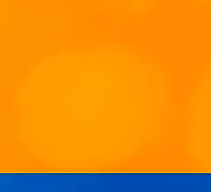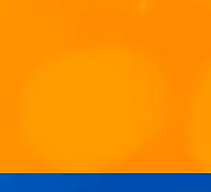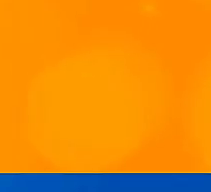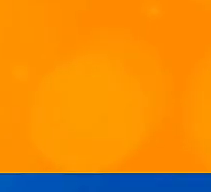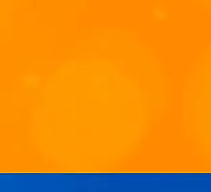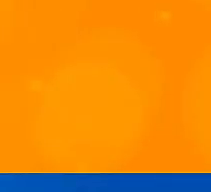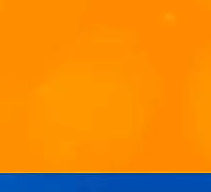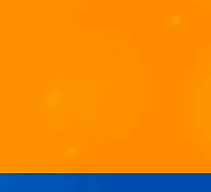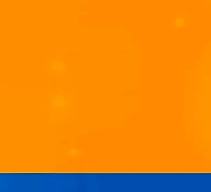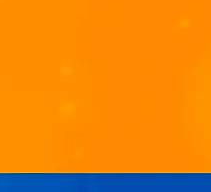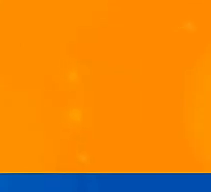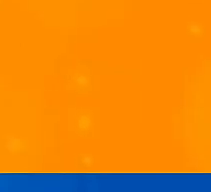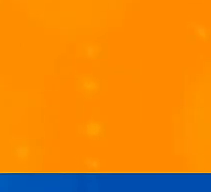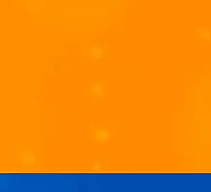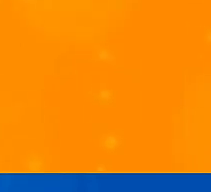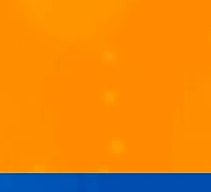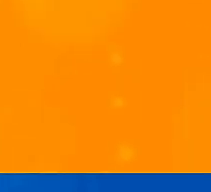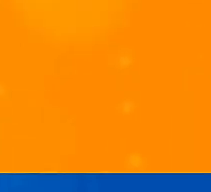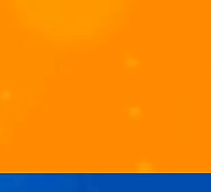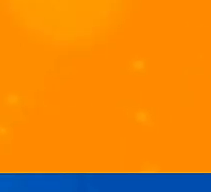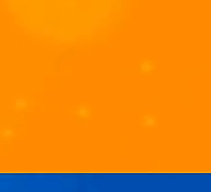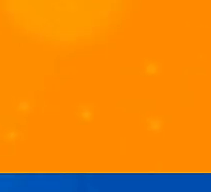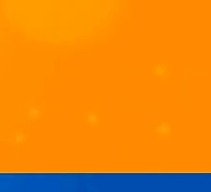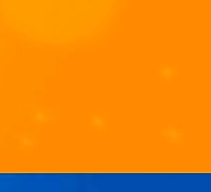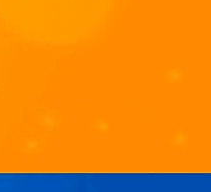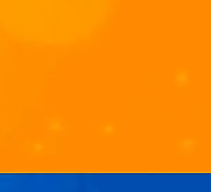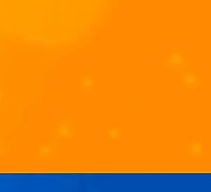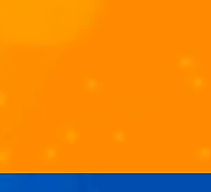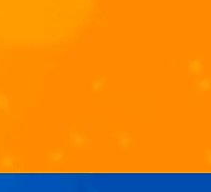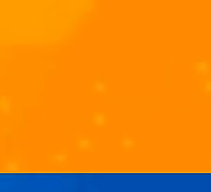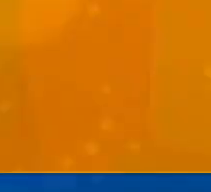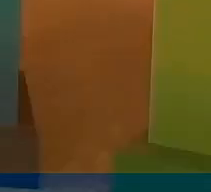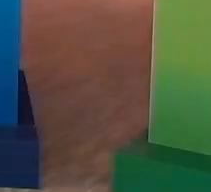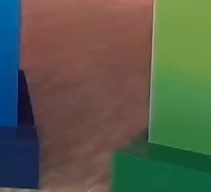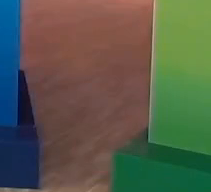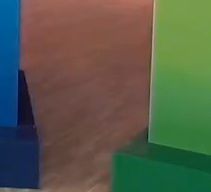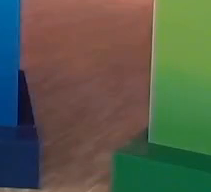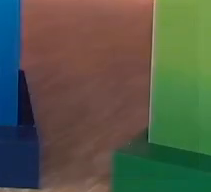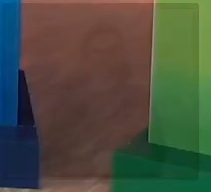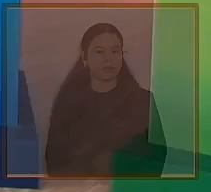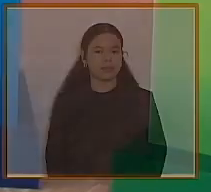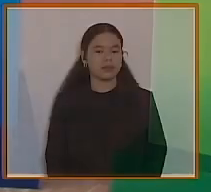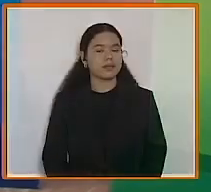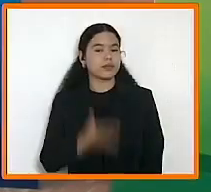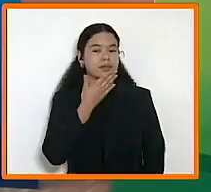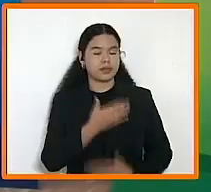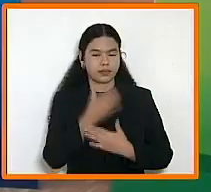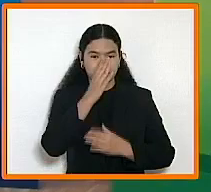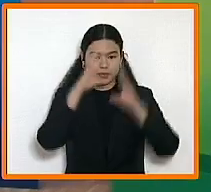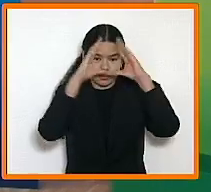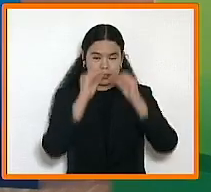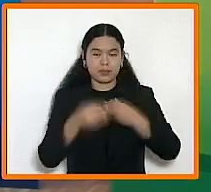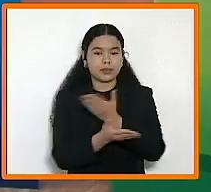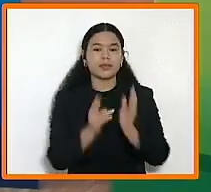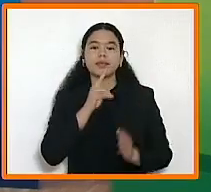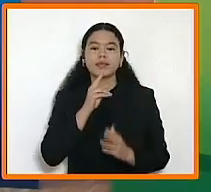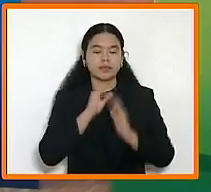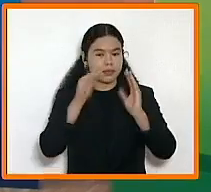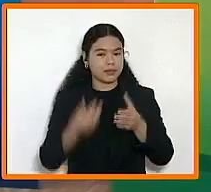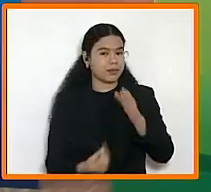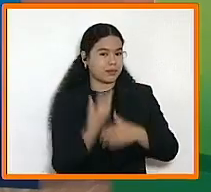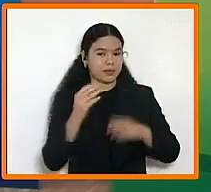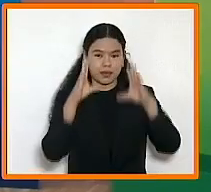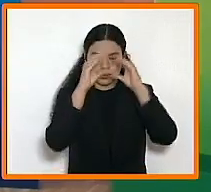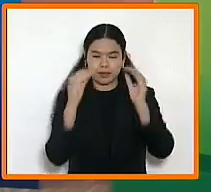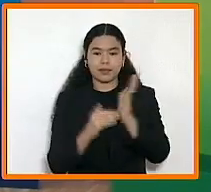Bienvenidos al sorteo Loto. ¡Loto! ¡Te cambia la vida! Buenas noches, Honduras. Bienvenidos a nuestra noche